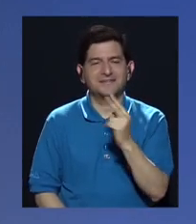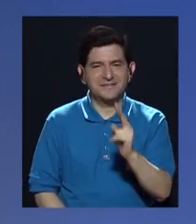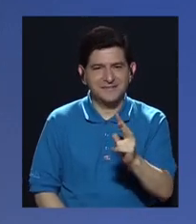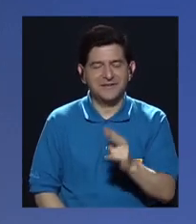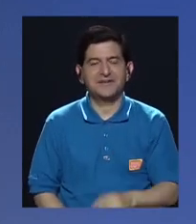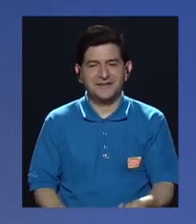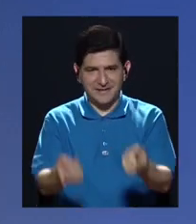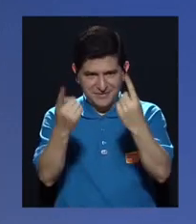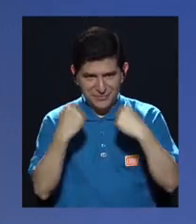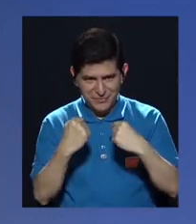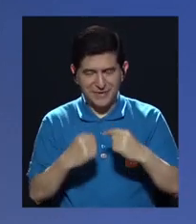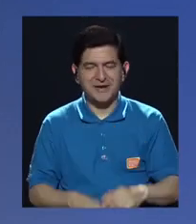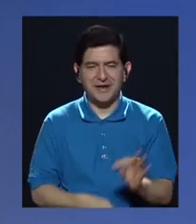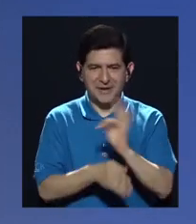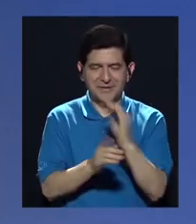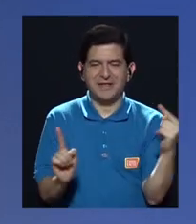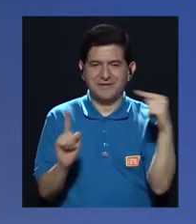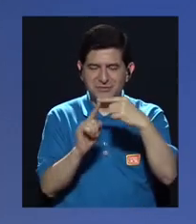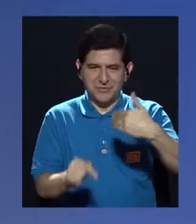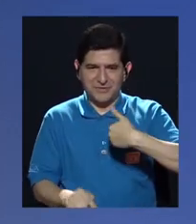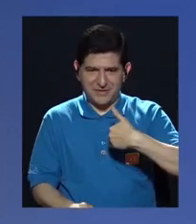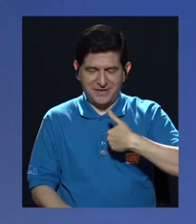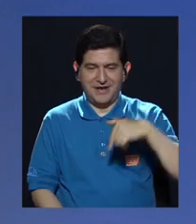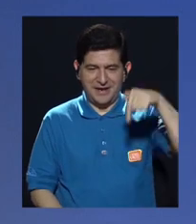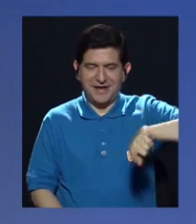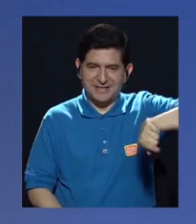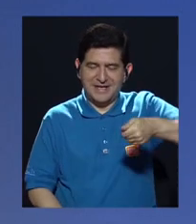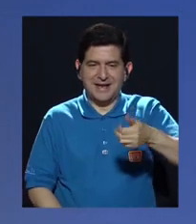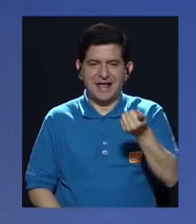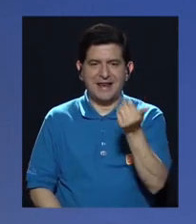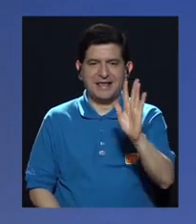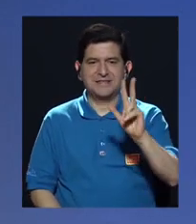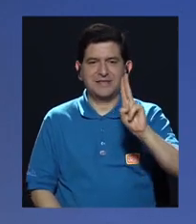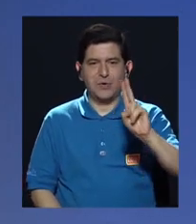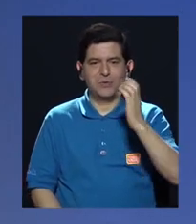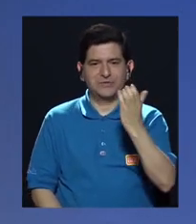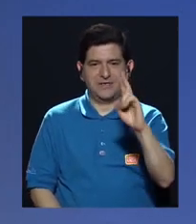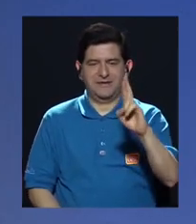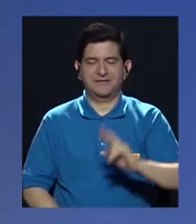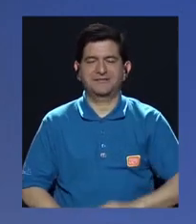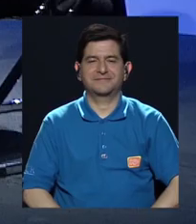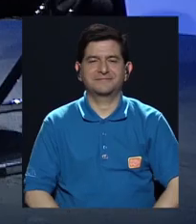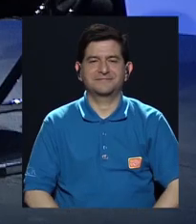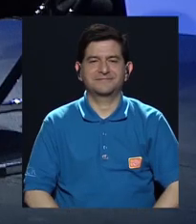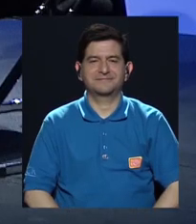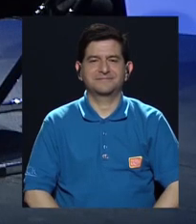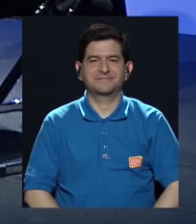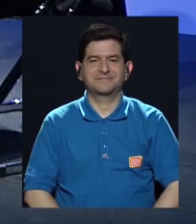estar con nosotros y hacer Televisión con Sentido en este canal 15, Universidad de Costa Rica.